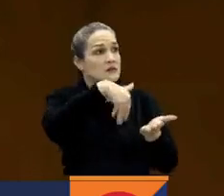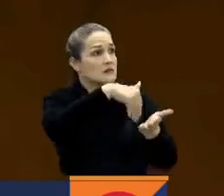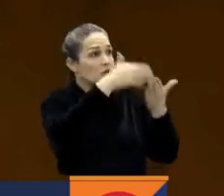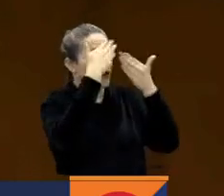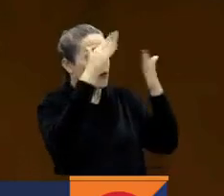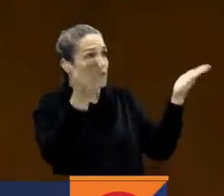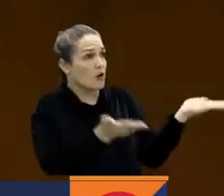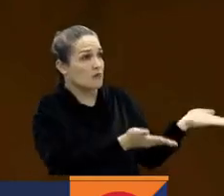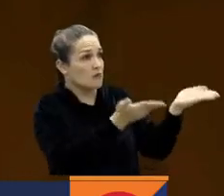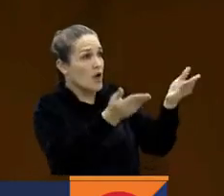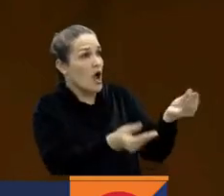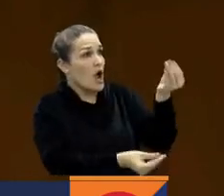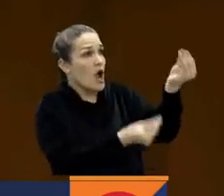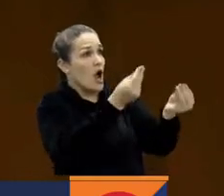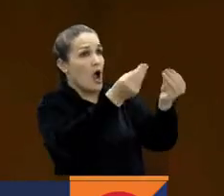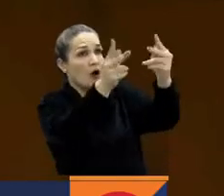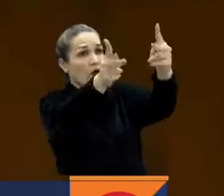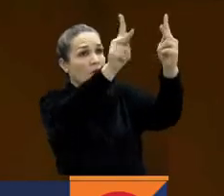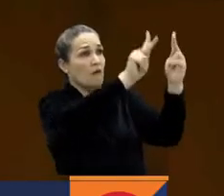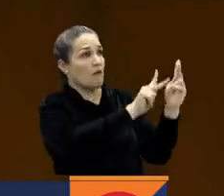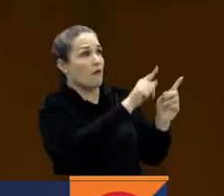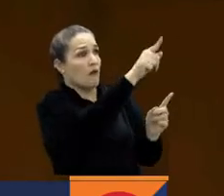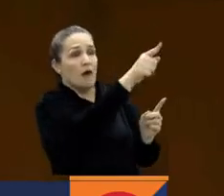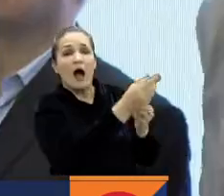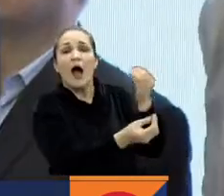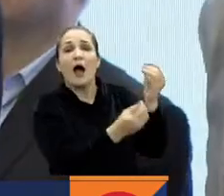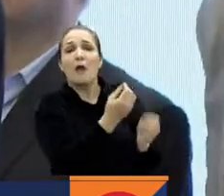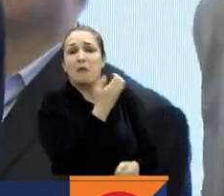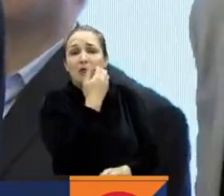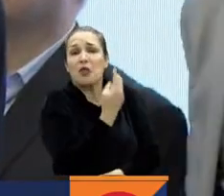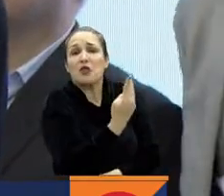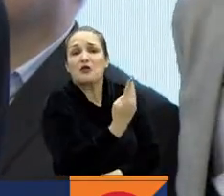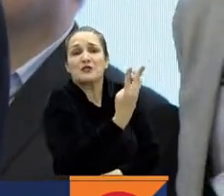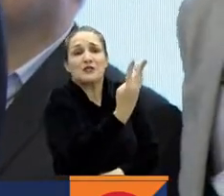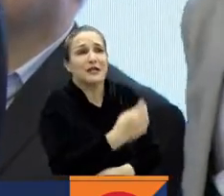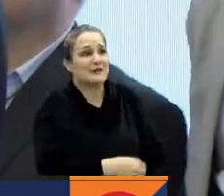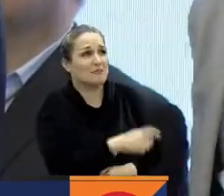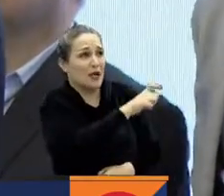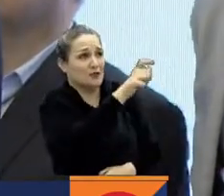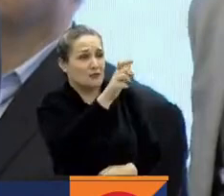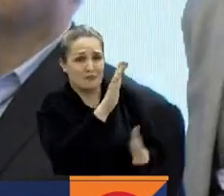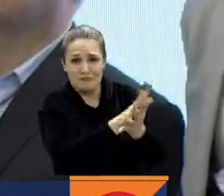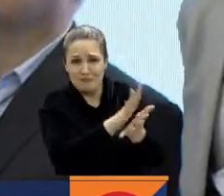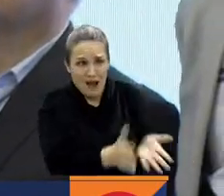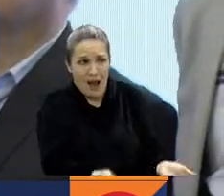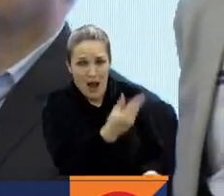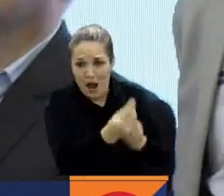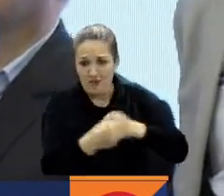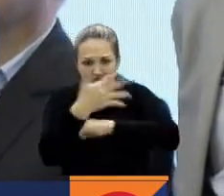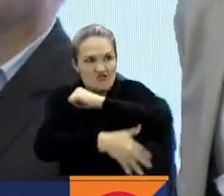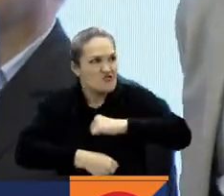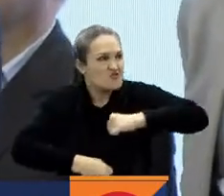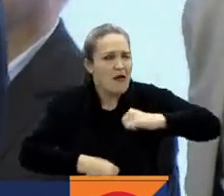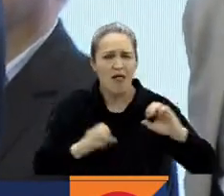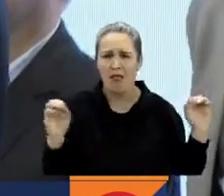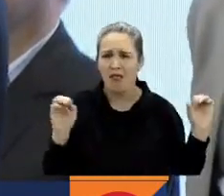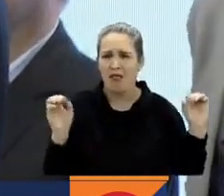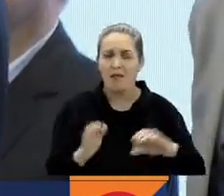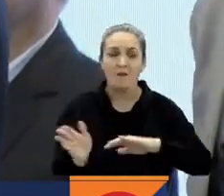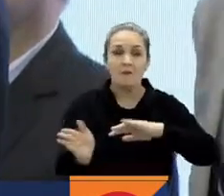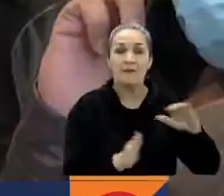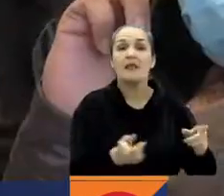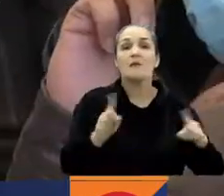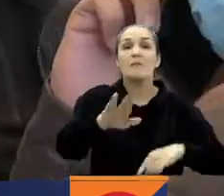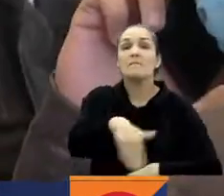por allá en Puente, dos o tres pelagatos, es que no le van a llevar el SMAT. Otros congresistas pidieron explicaciones al ministro de Interior, Alfonso Prada, para